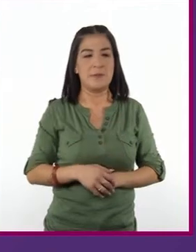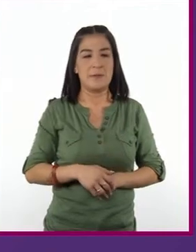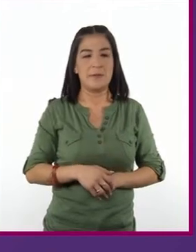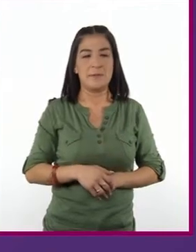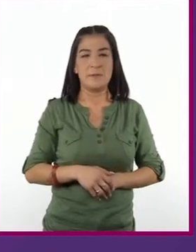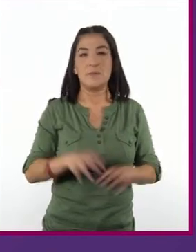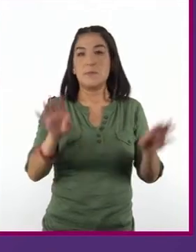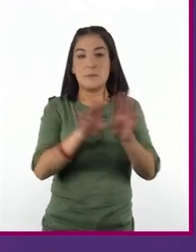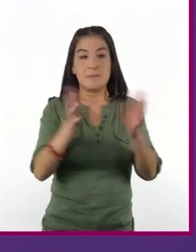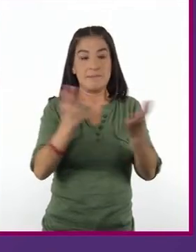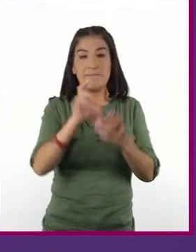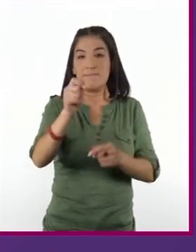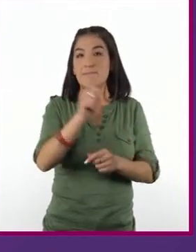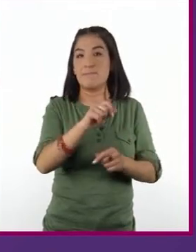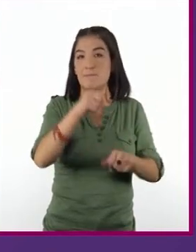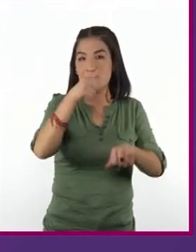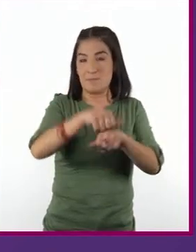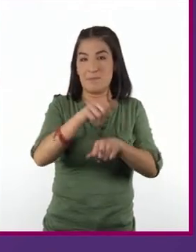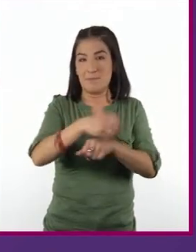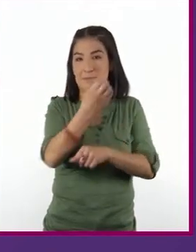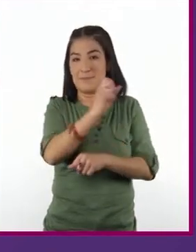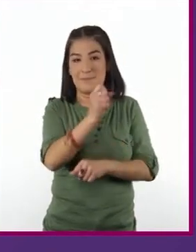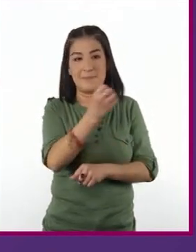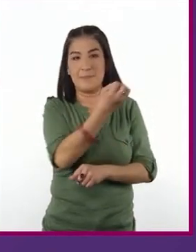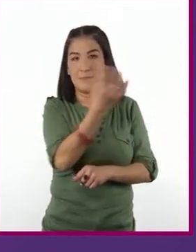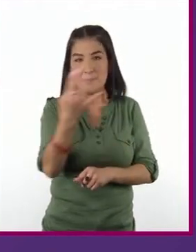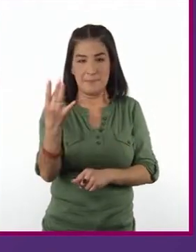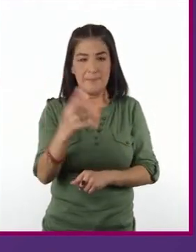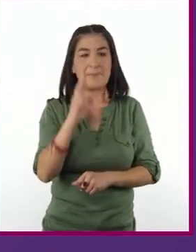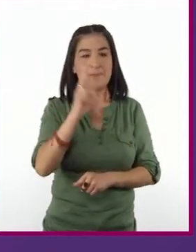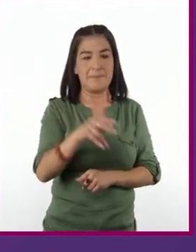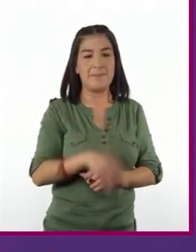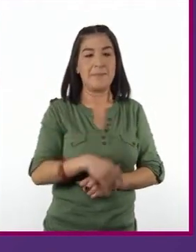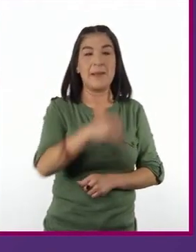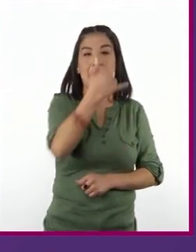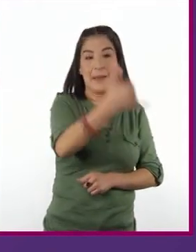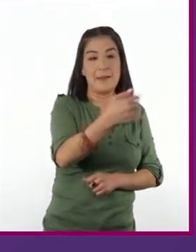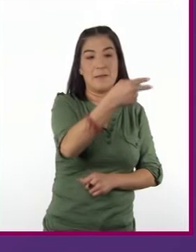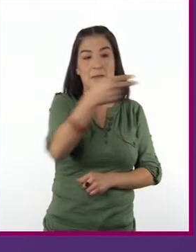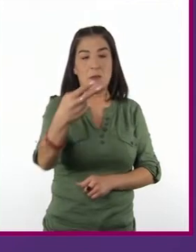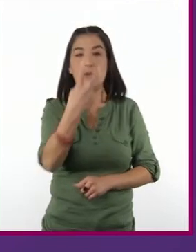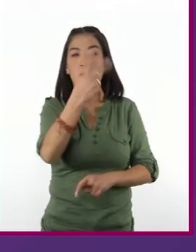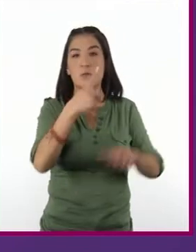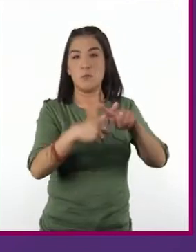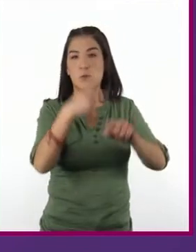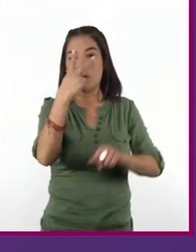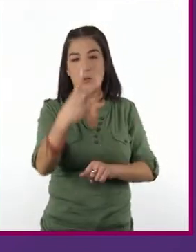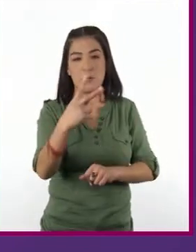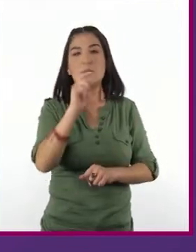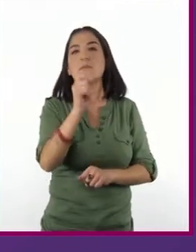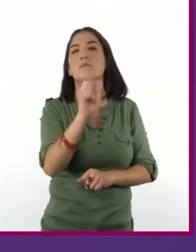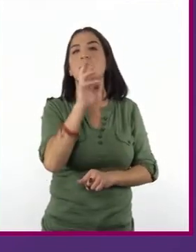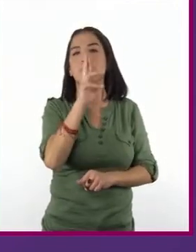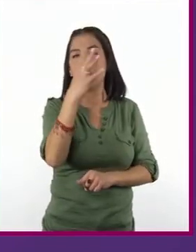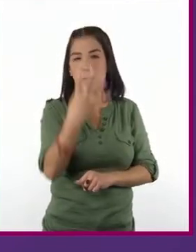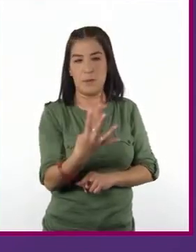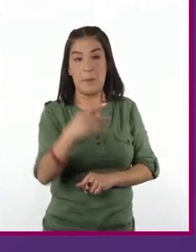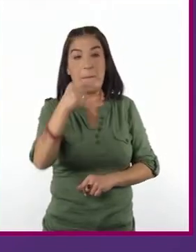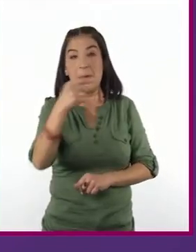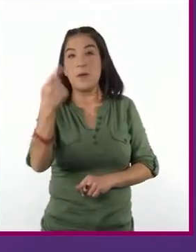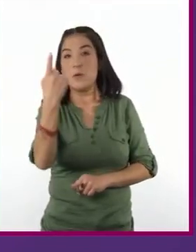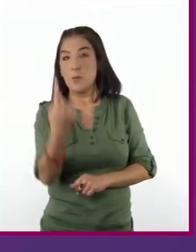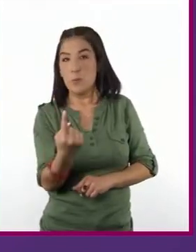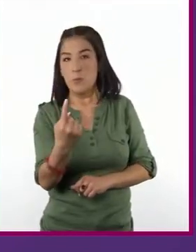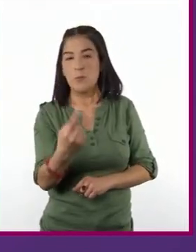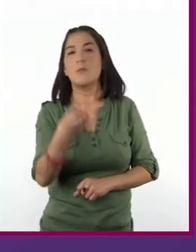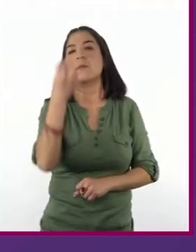Realizamos las operaciones correspondientes. Y es igual a 2 por 2, nos da 4, menos 1, 3, por